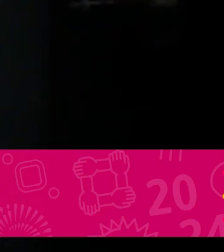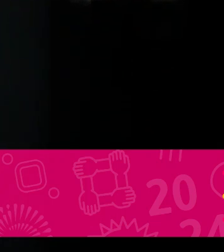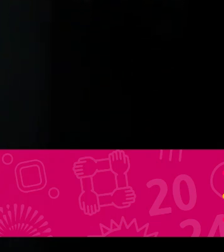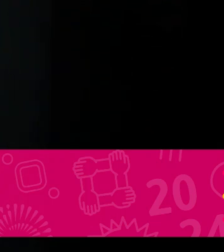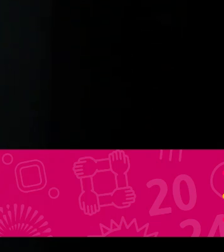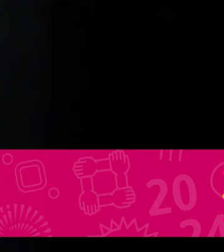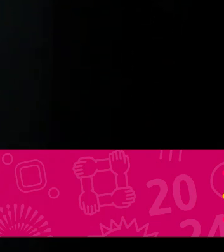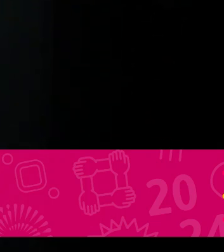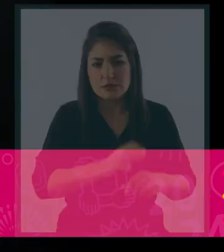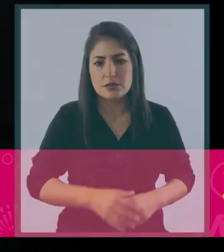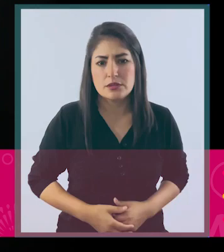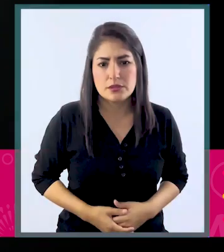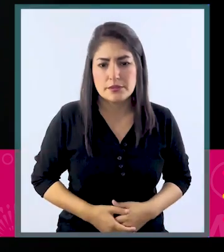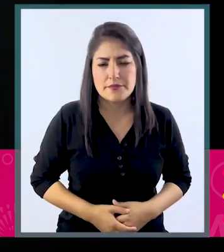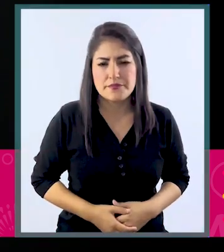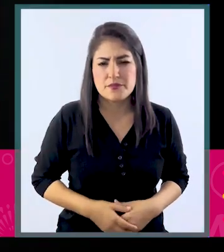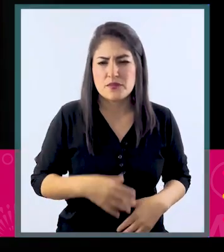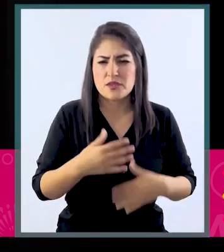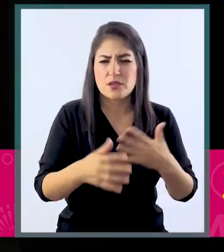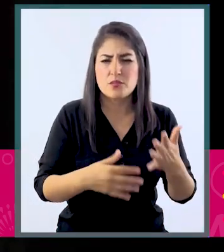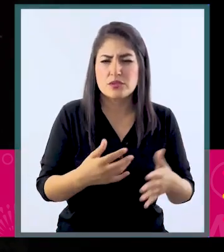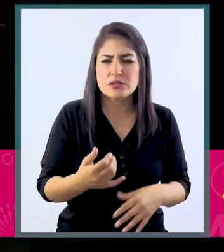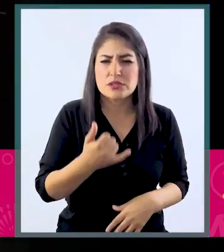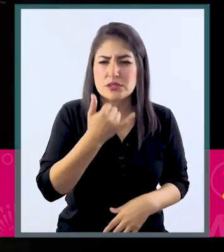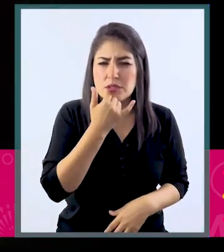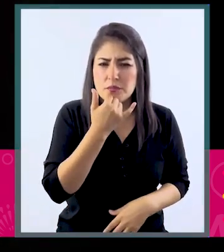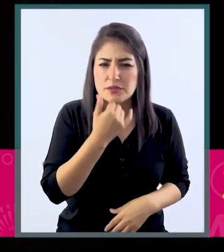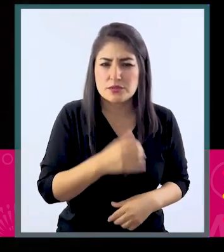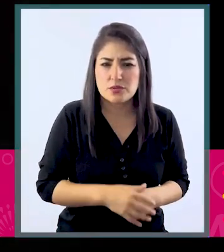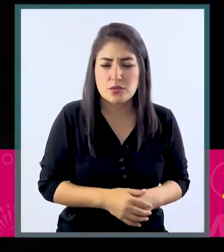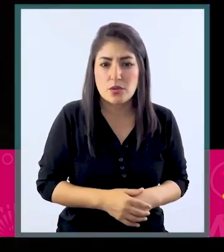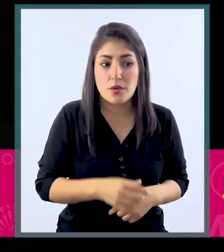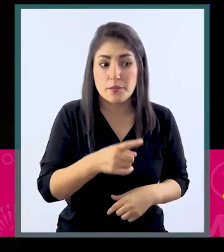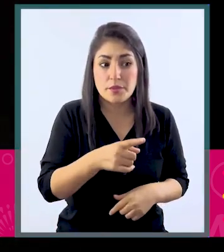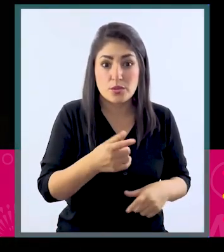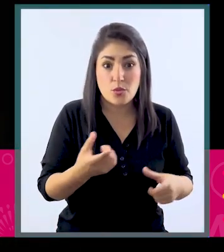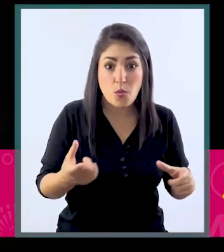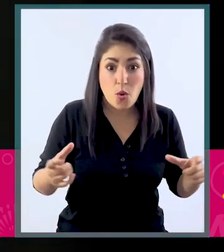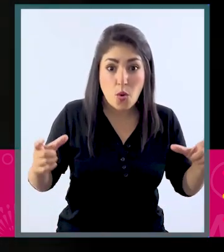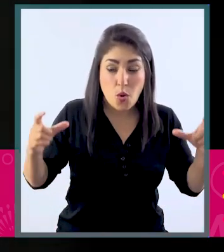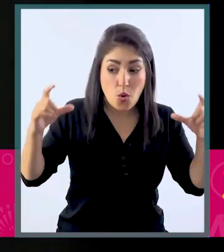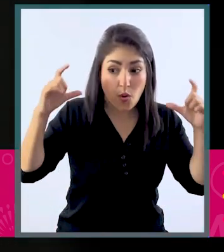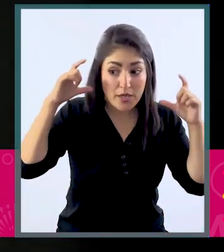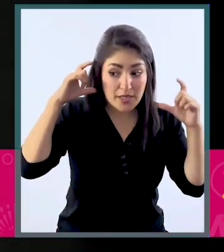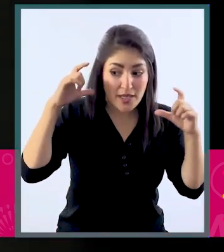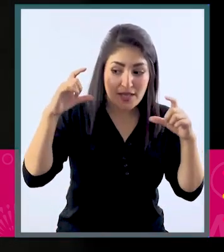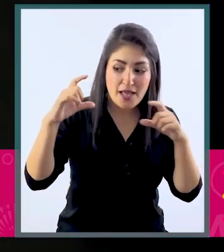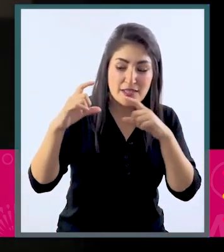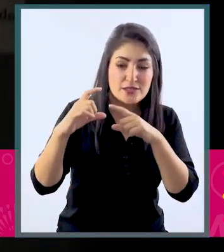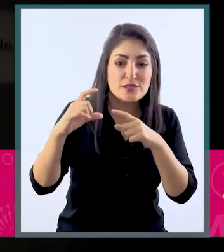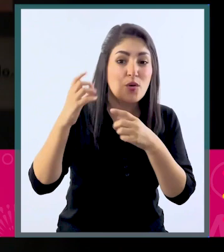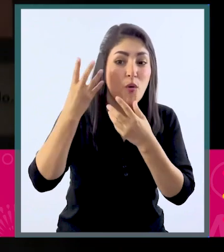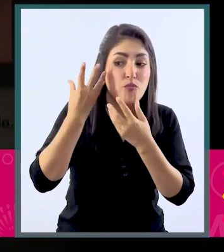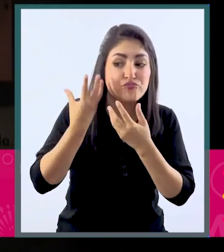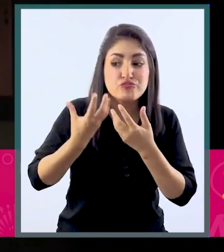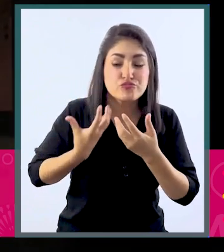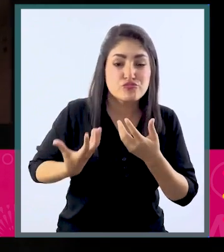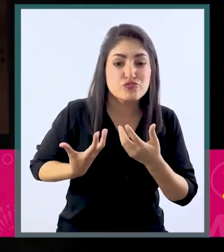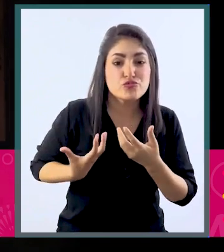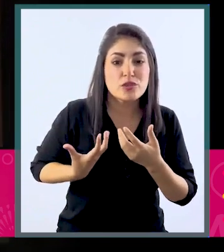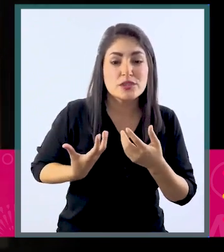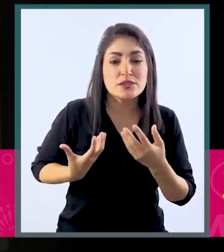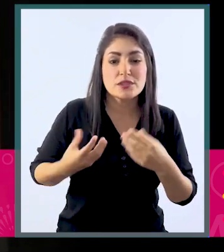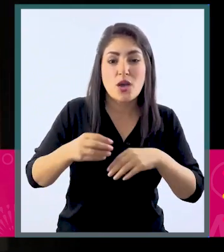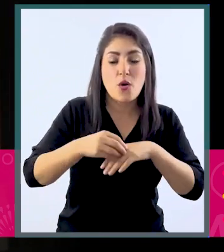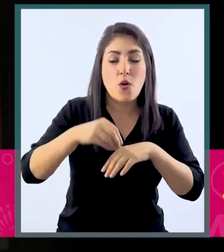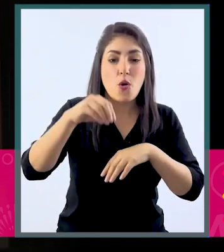Pero hubo un momento clave, cuando encontró la orejera de oro y turquesa, que parece representar al mismísimo señor de